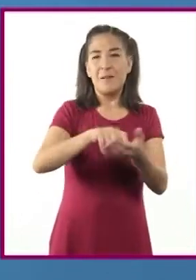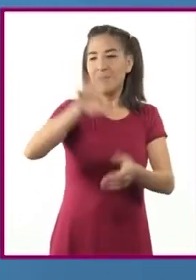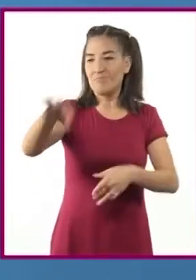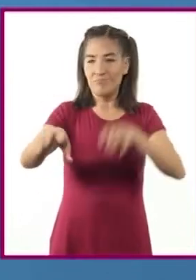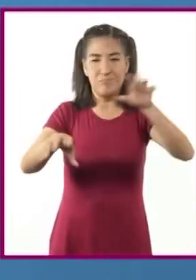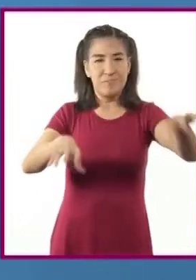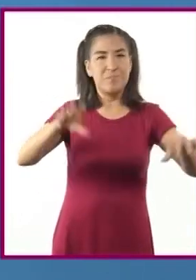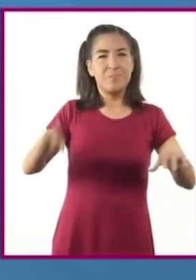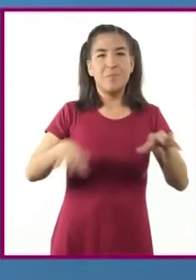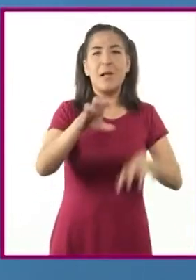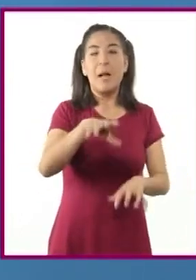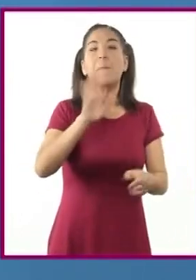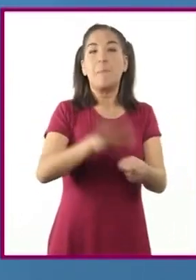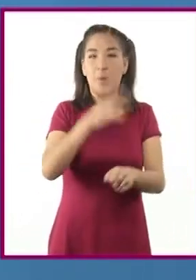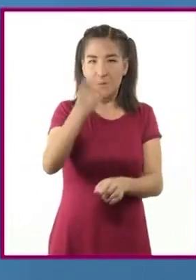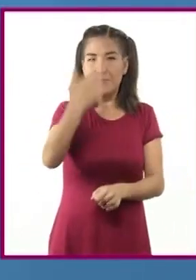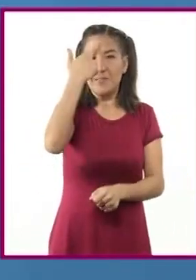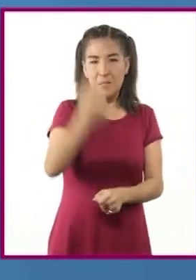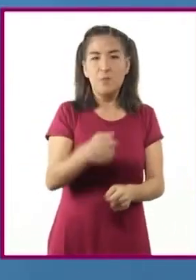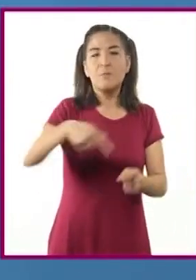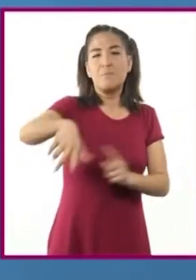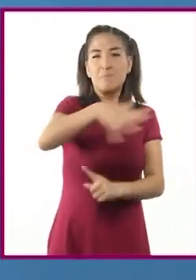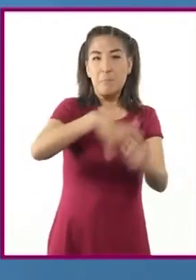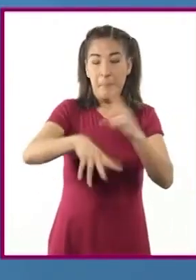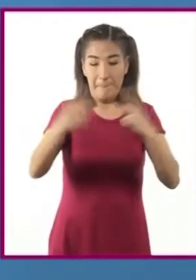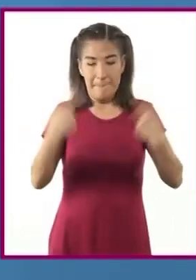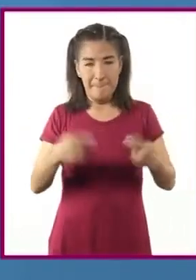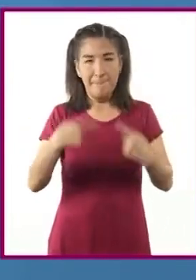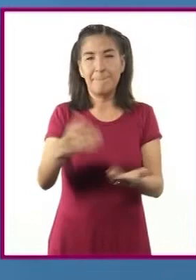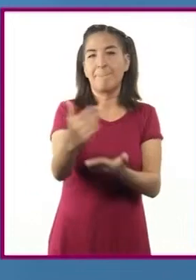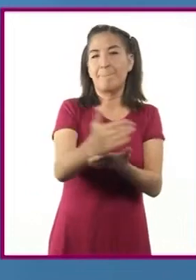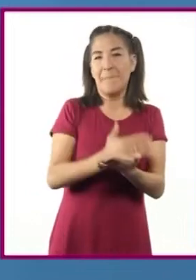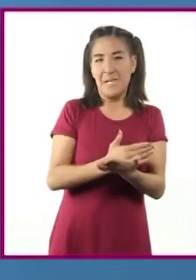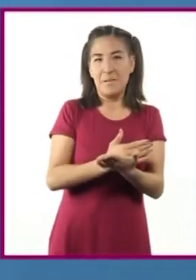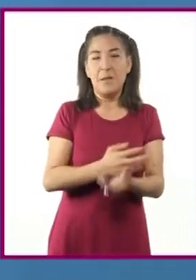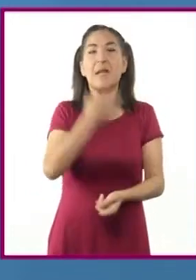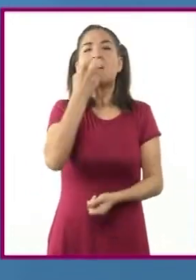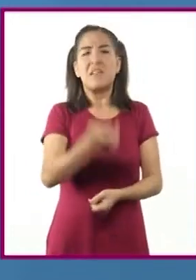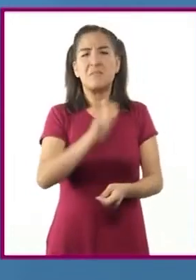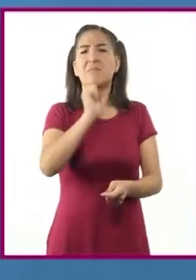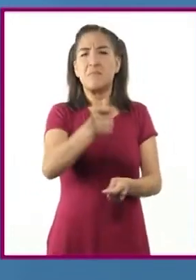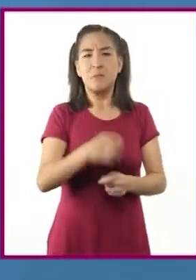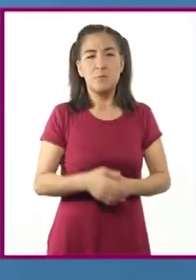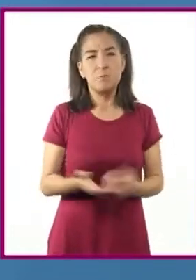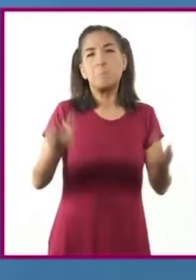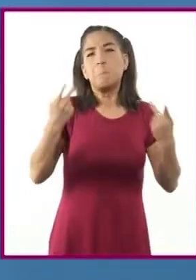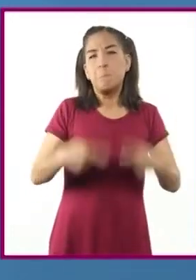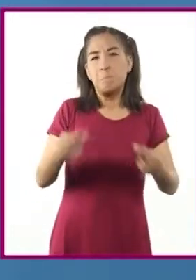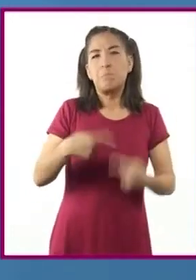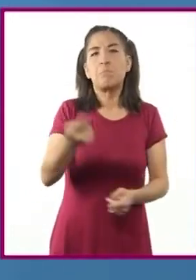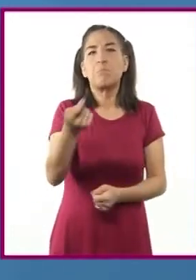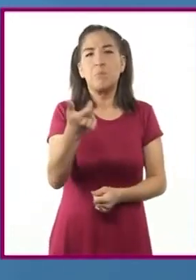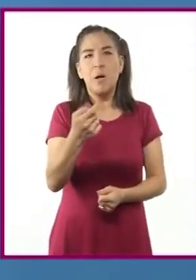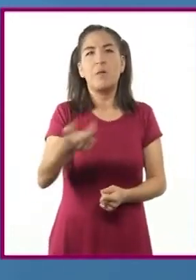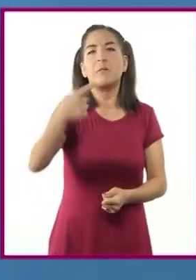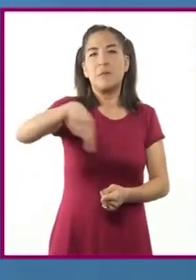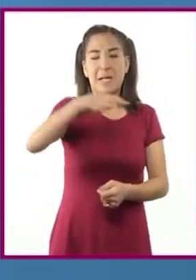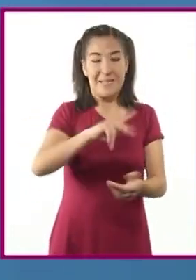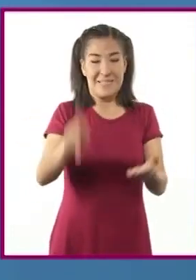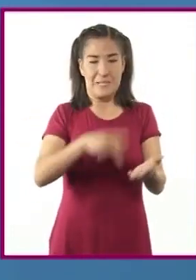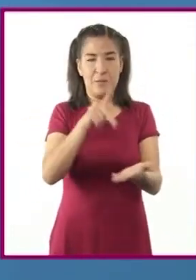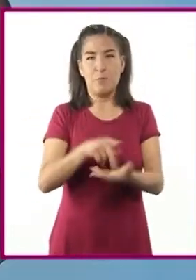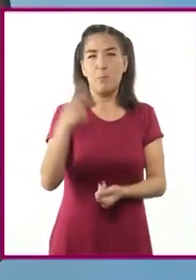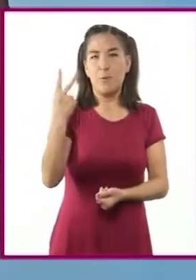territorio. Por lo tanto, la densidad de población es baja. Esto es que hay pocos habitantes por kilómetro